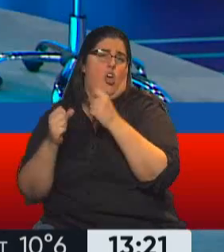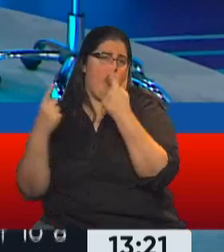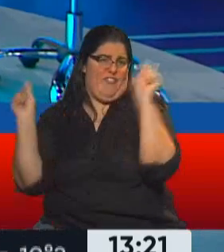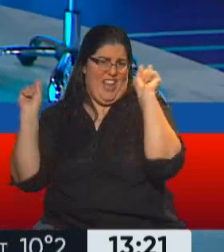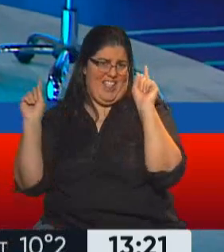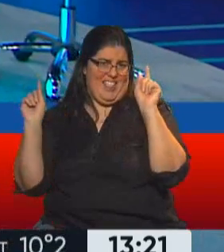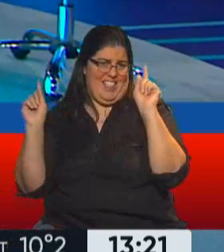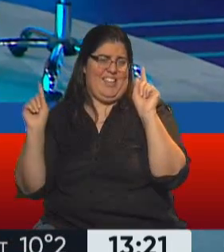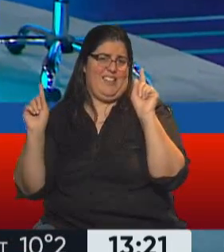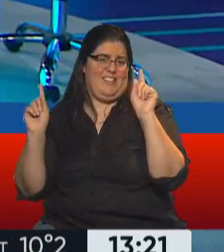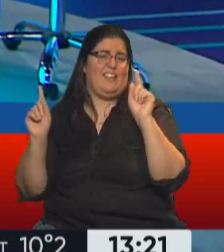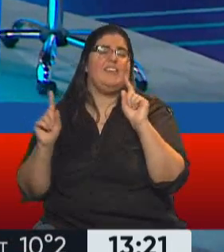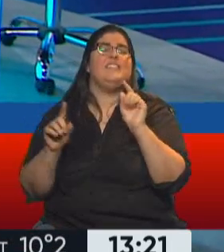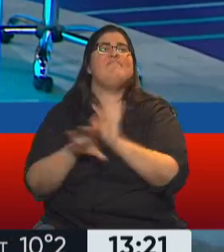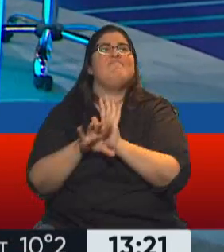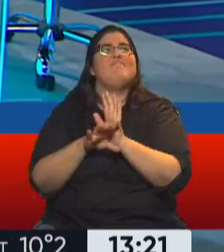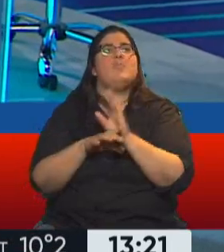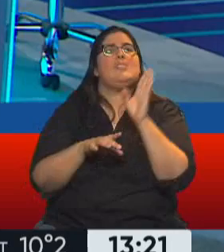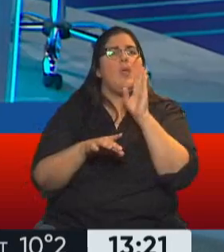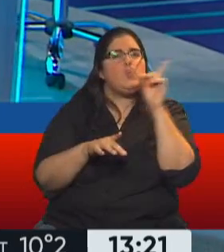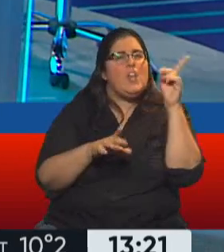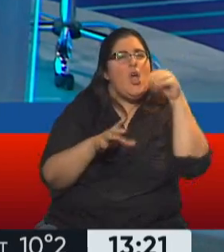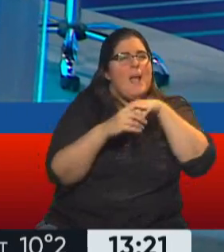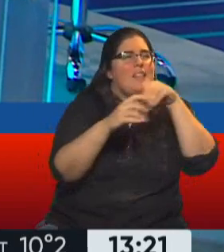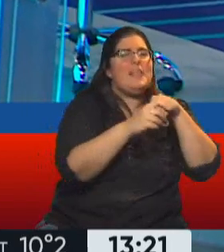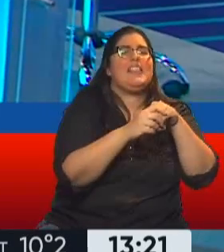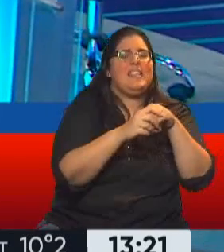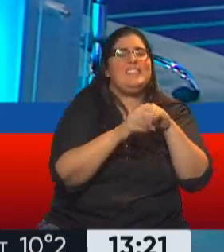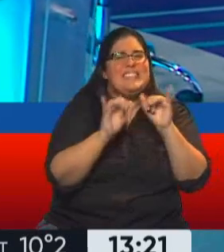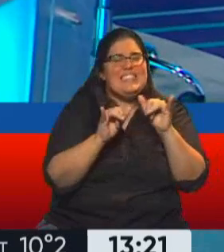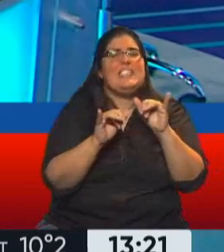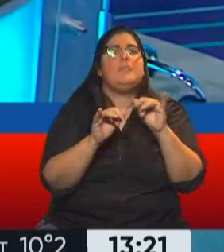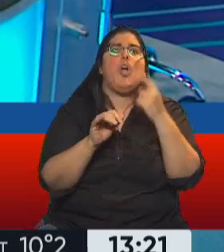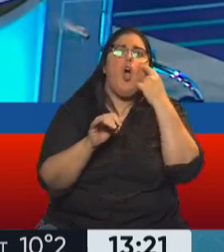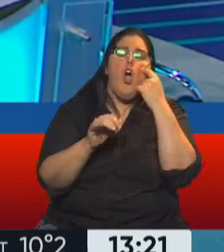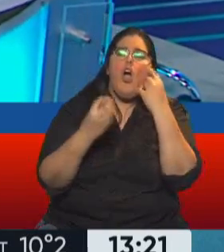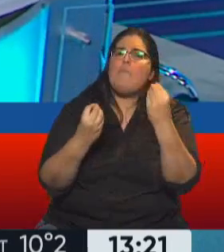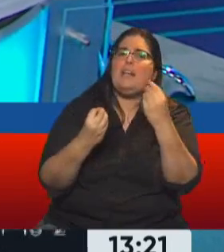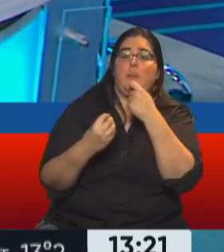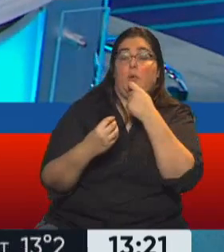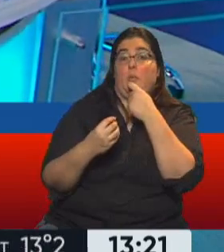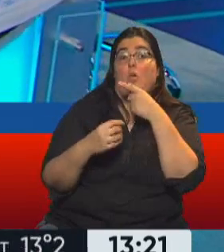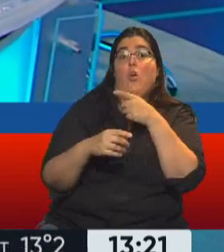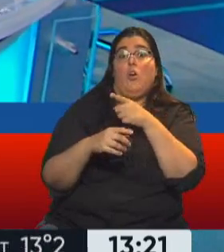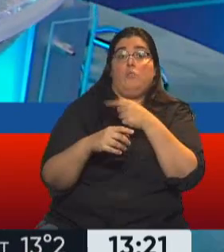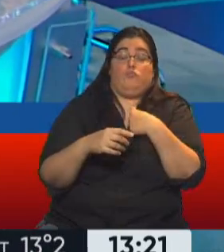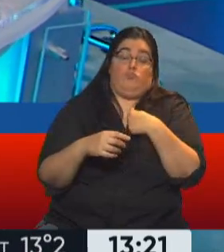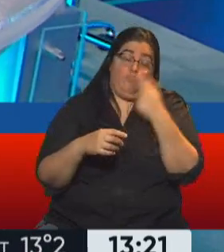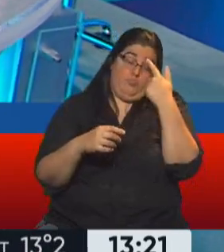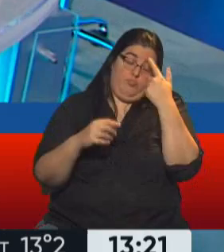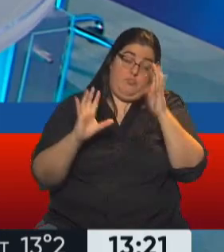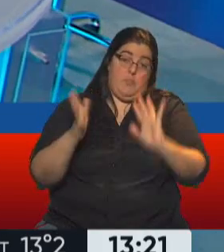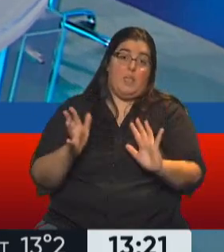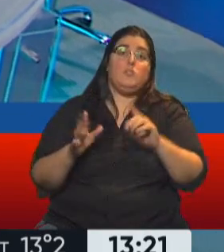fue distinto. Digo, pongámoslo como un elemento que juega, pero ¿qué pasa cuando empieza a justificar esta desde mi punto de vista,